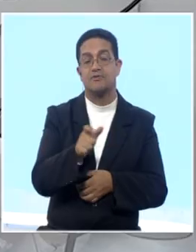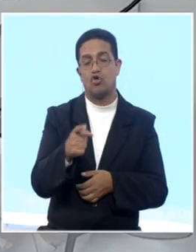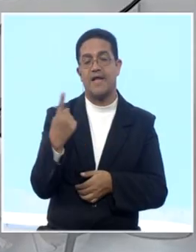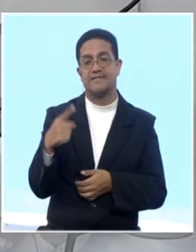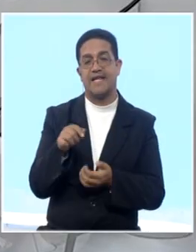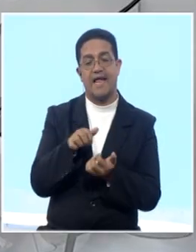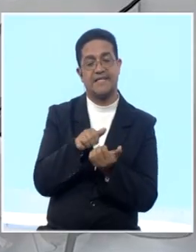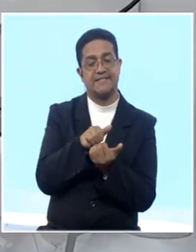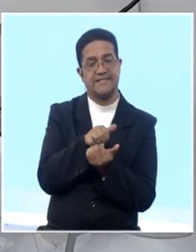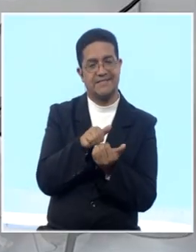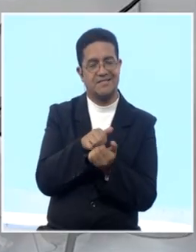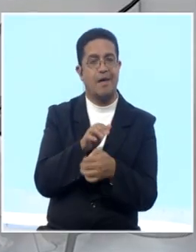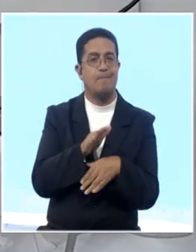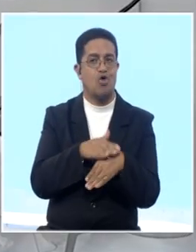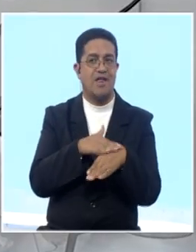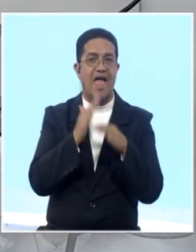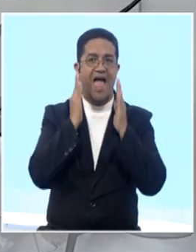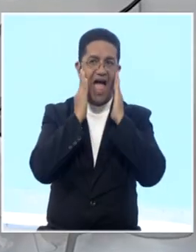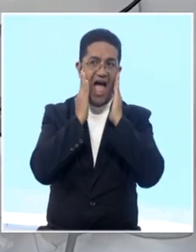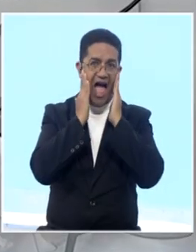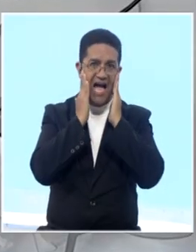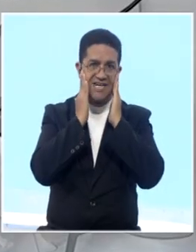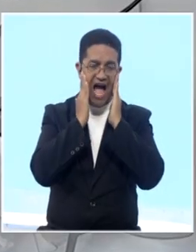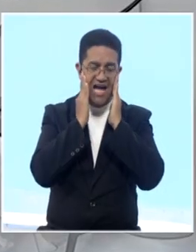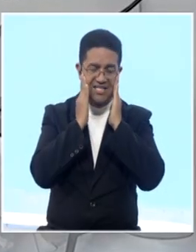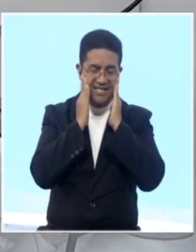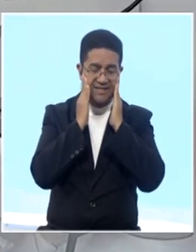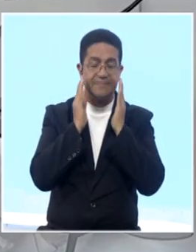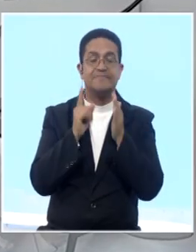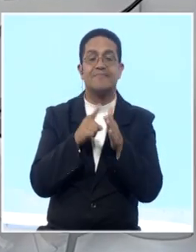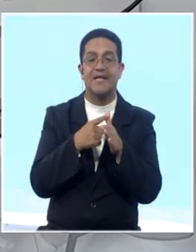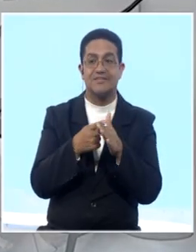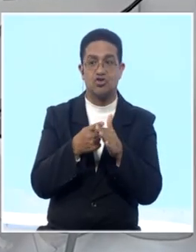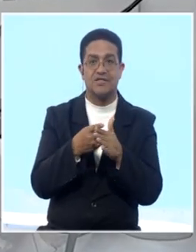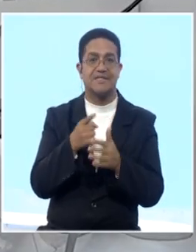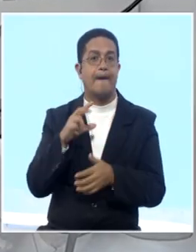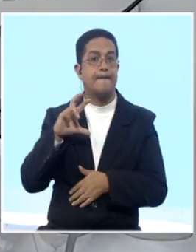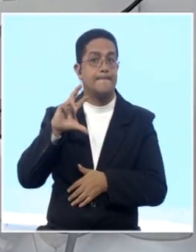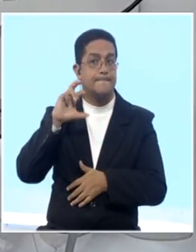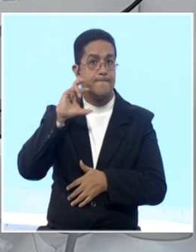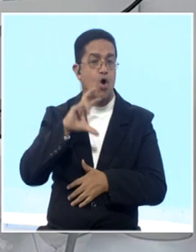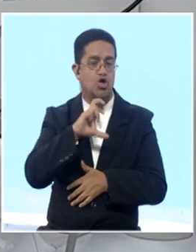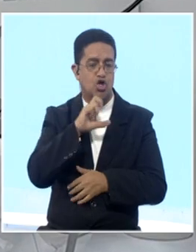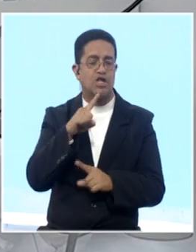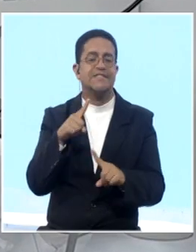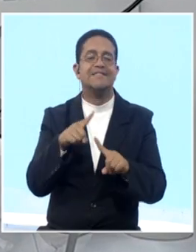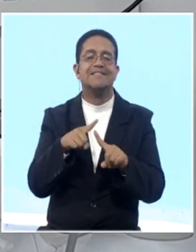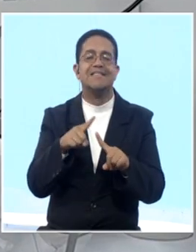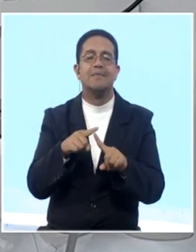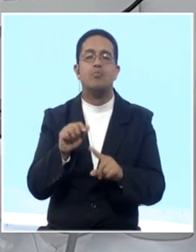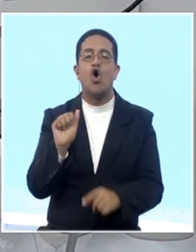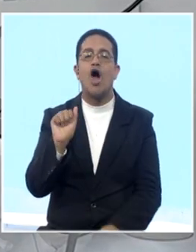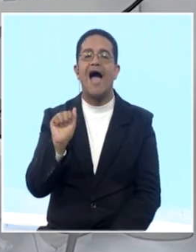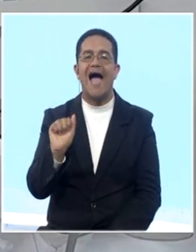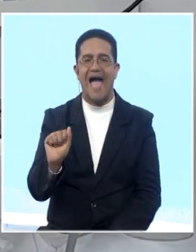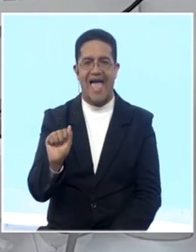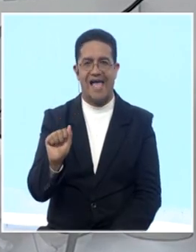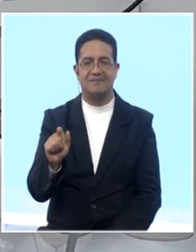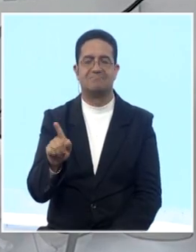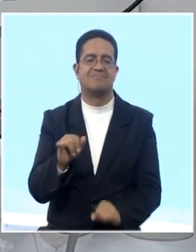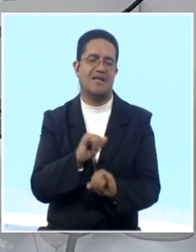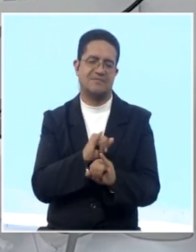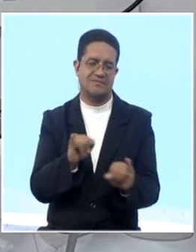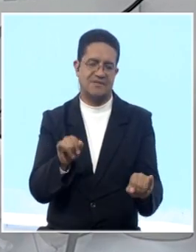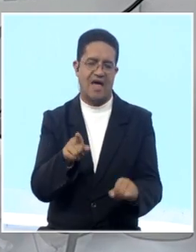ese músculo hay que relajarlo, y por eso el uso o la utilización de la toxina botulínica tipo A, también conocido como Botox, que ya la Real